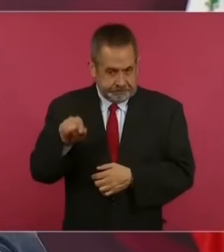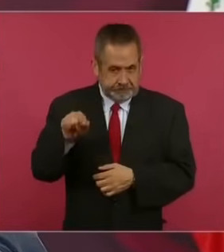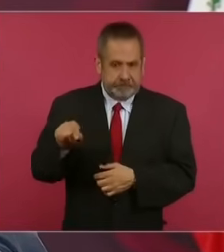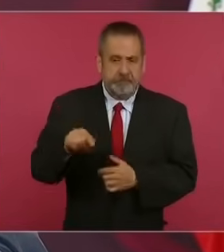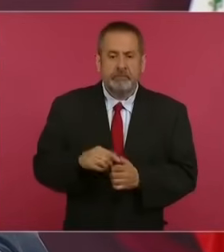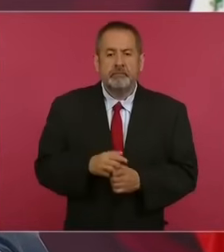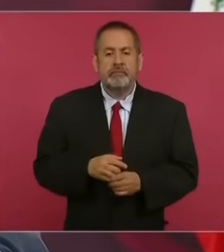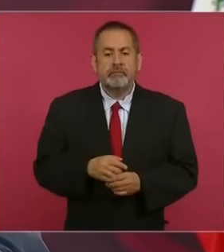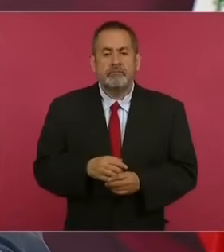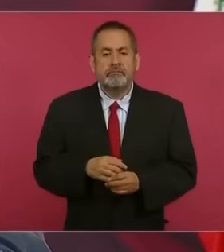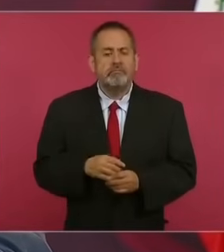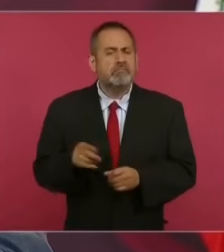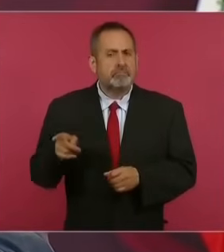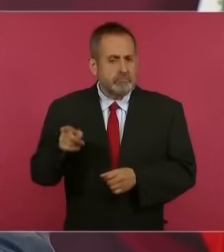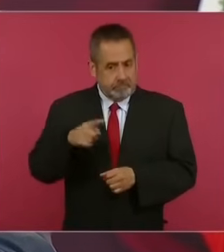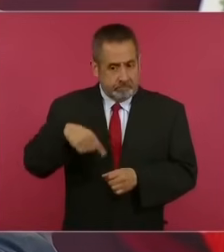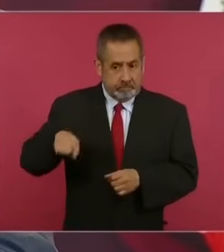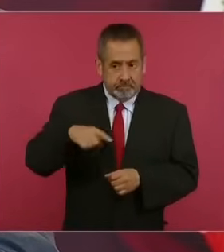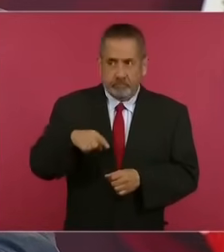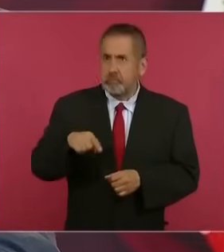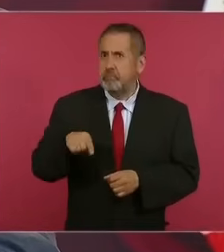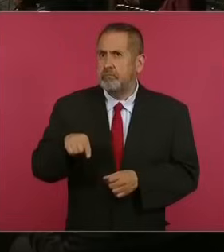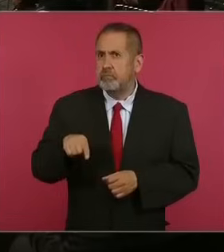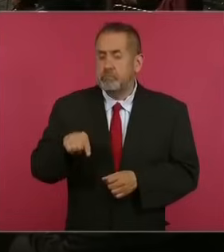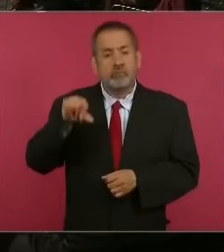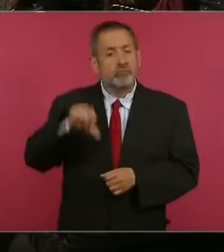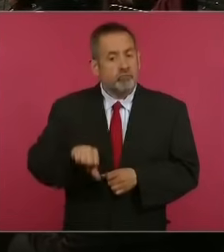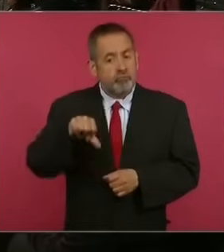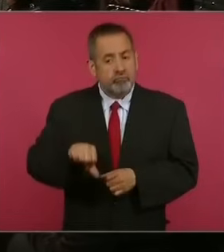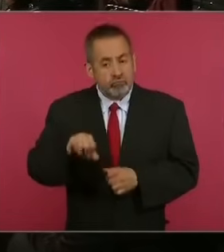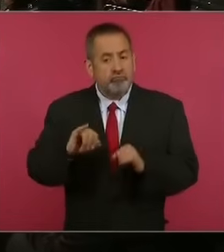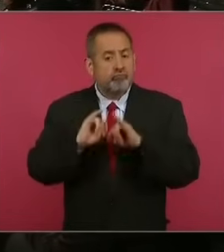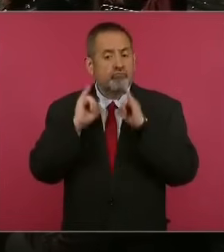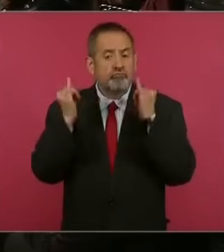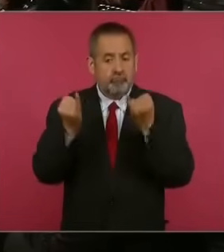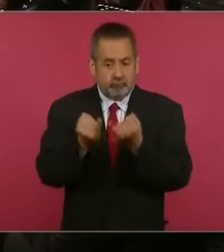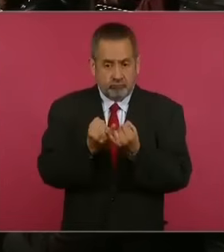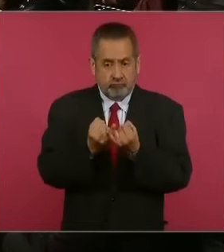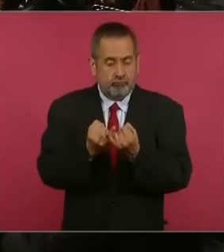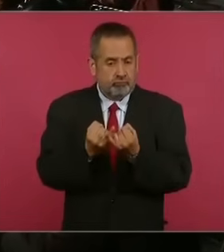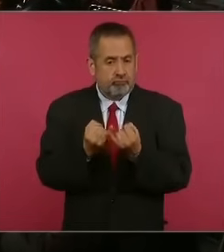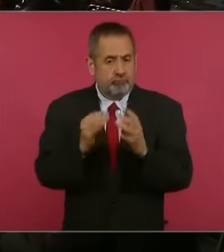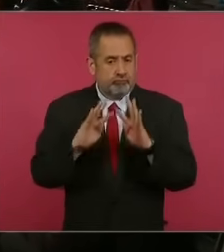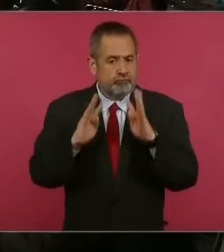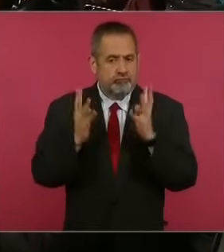Se van a reunir el día de hoy.